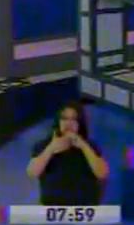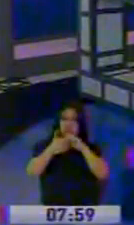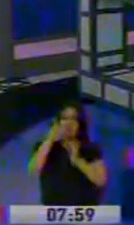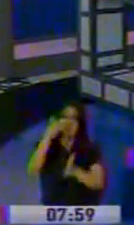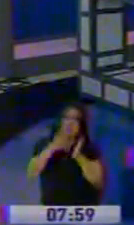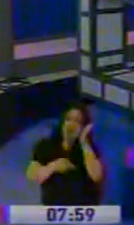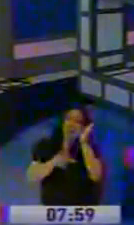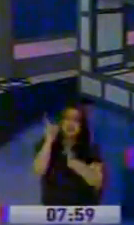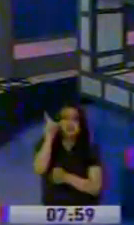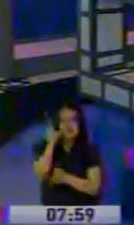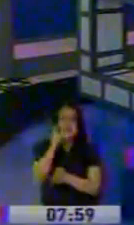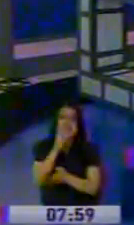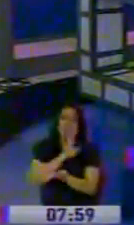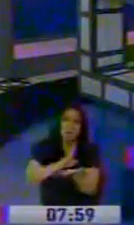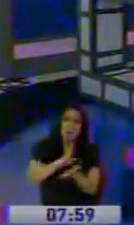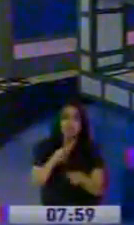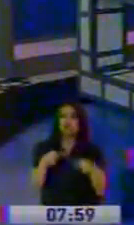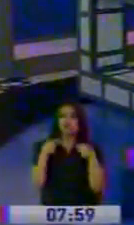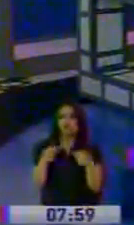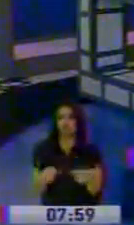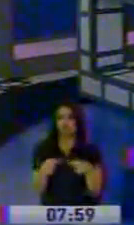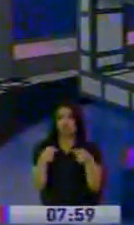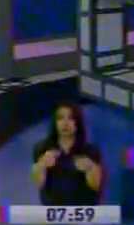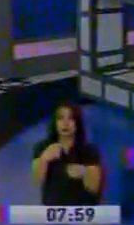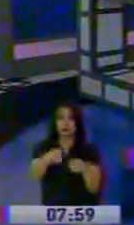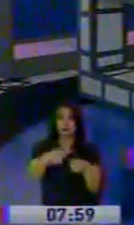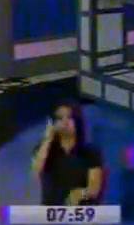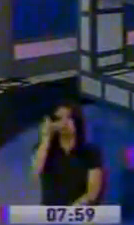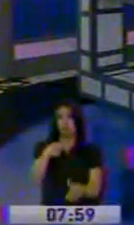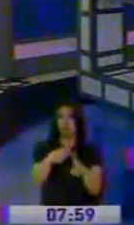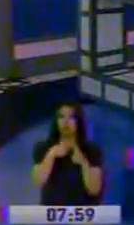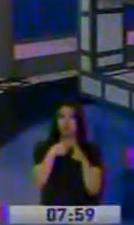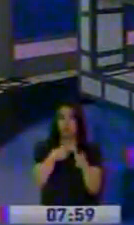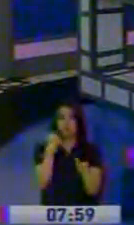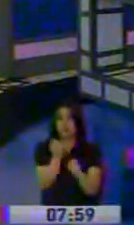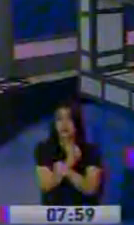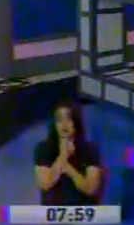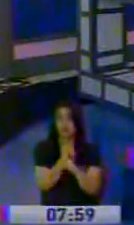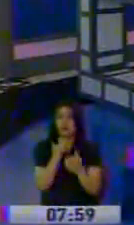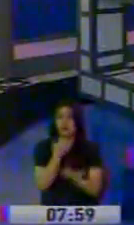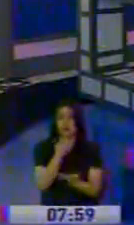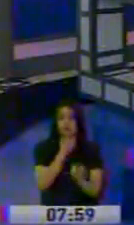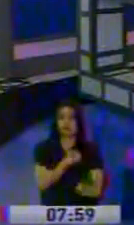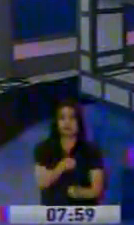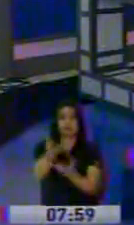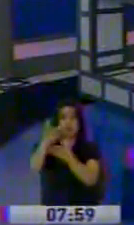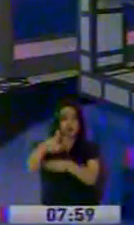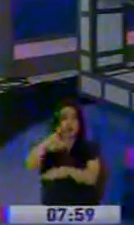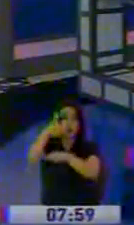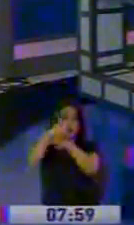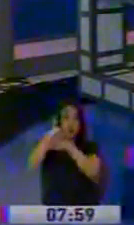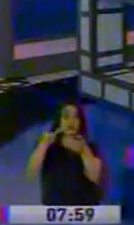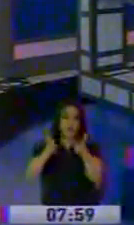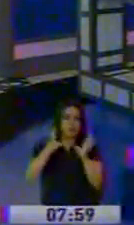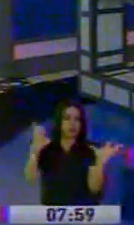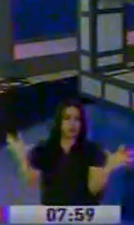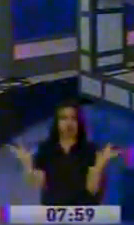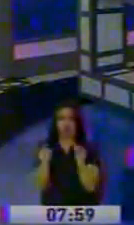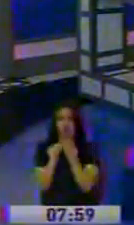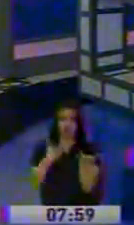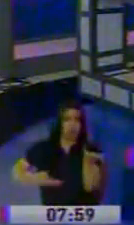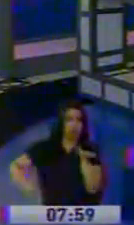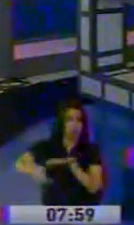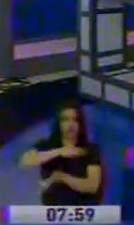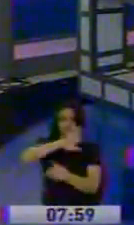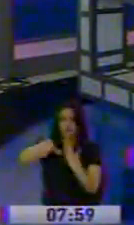la cotidianidad de una ciudad que necesita urgentemente el trabajo, no solamente de la autoridad, sino de todos los que